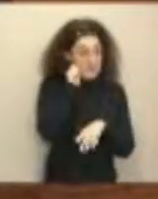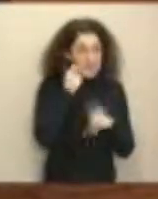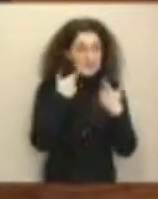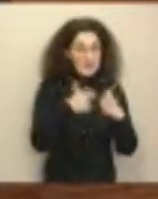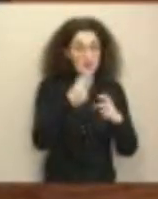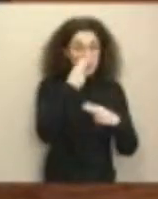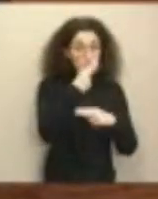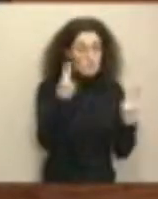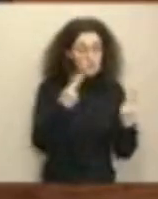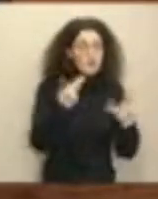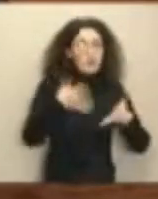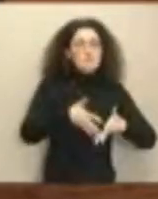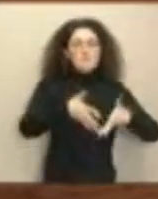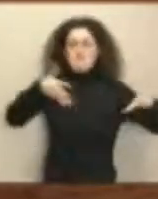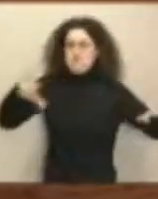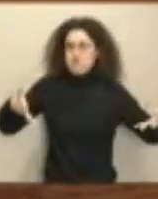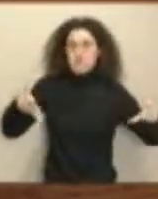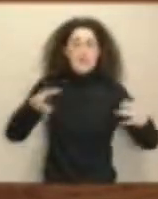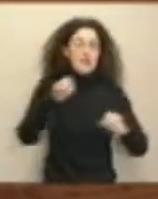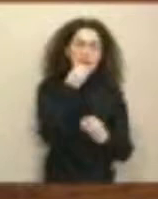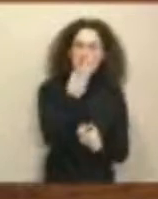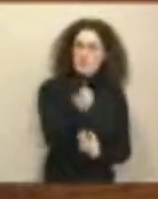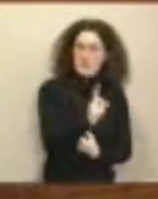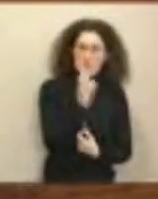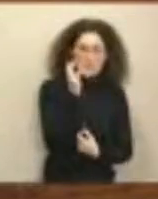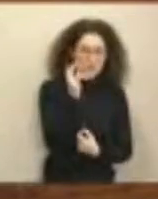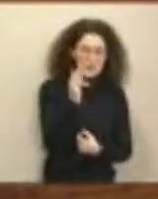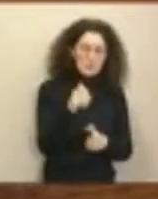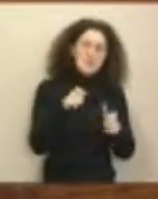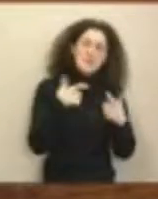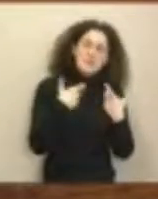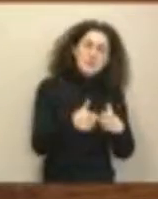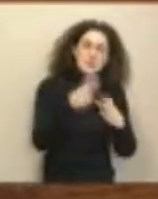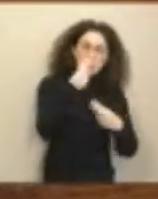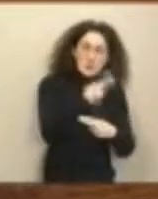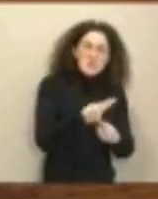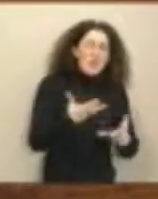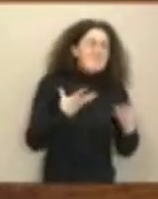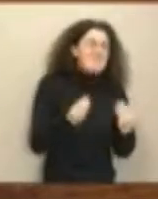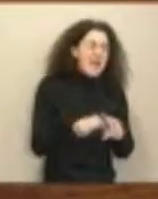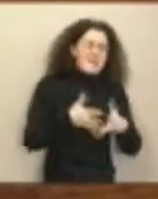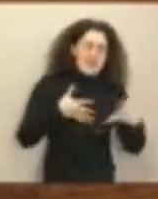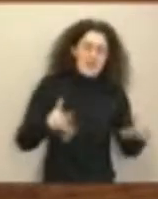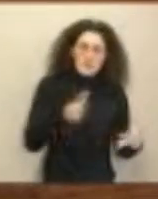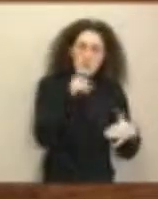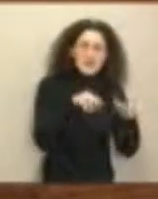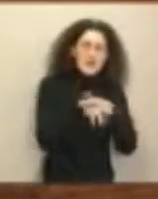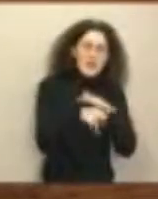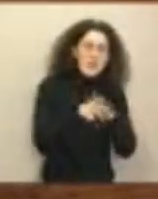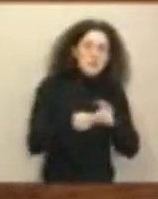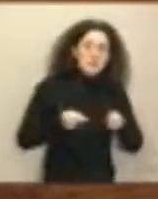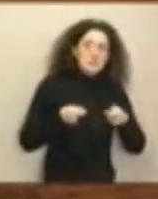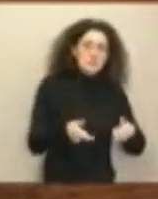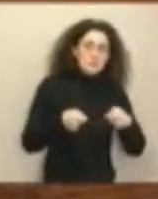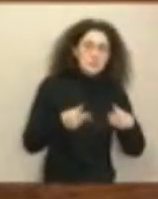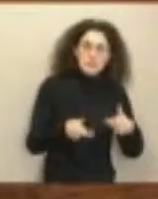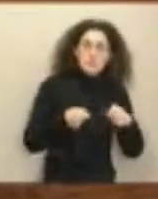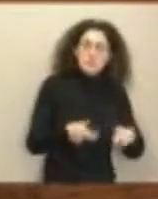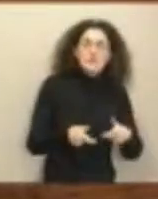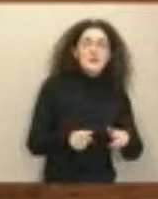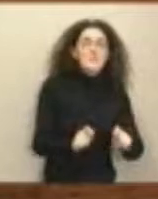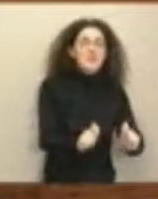es mastodóntico, que no nos viene bien tener un sector público tan grande, porque consume muchos recursos y no revierte